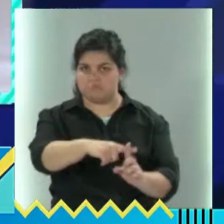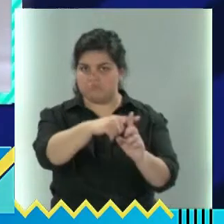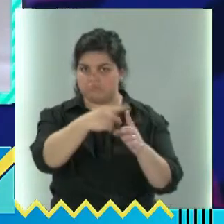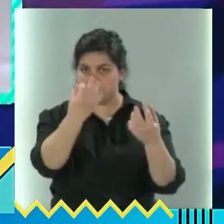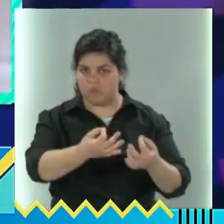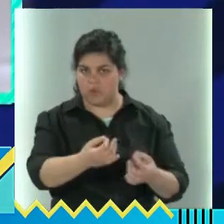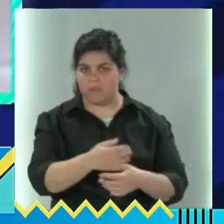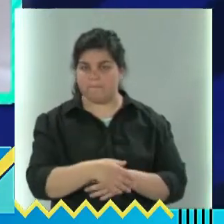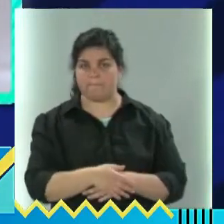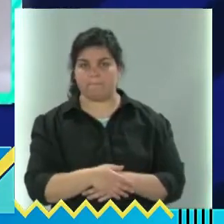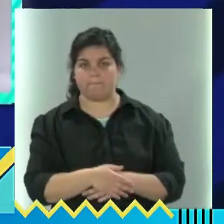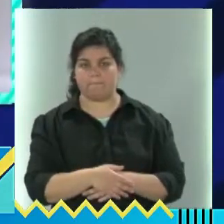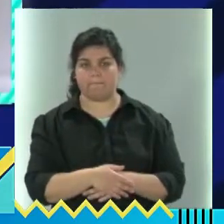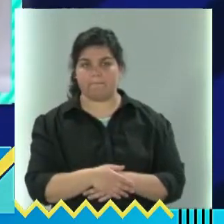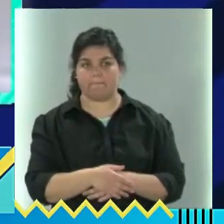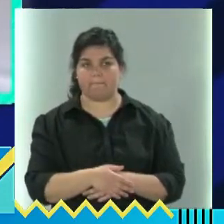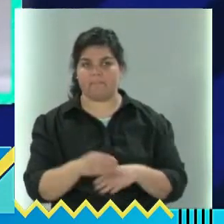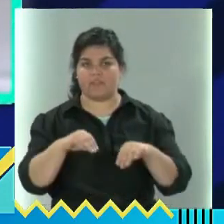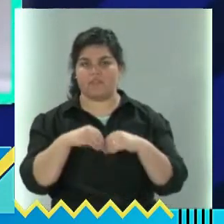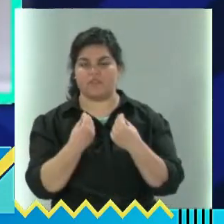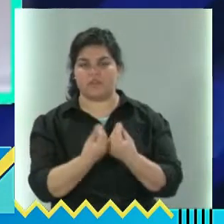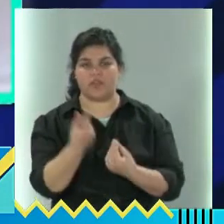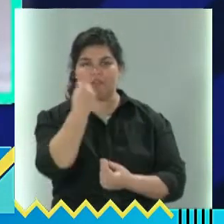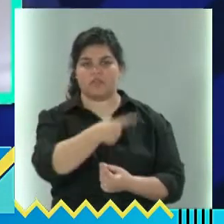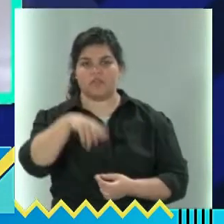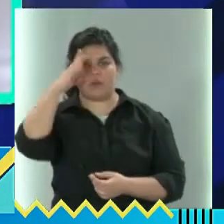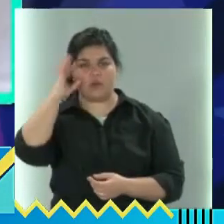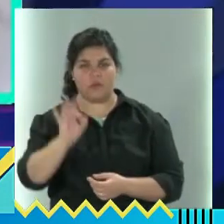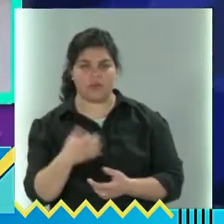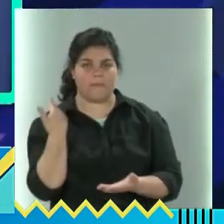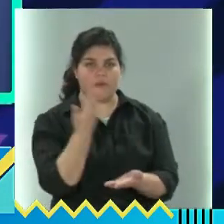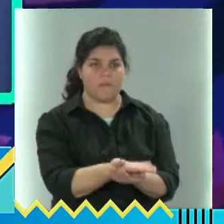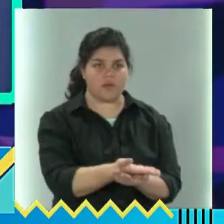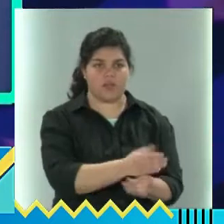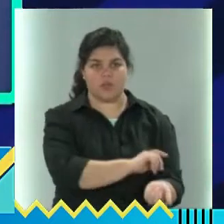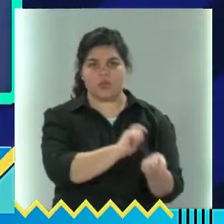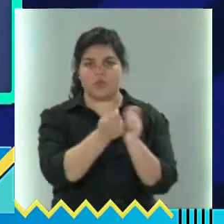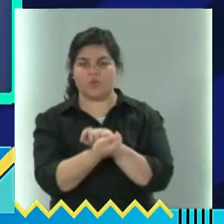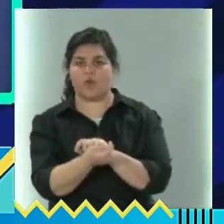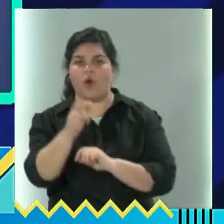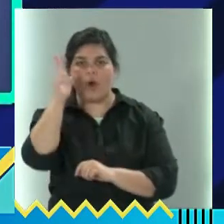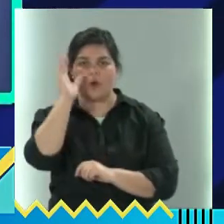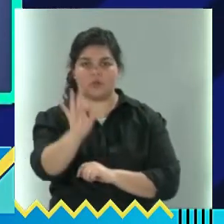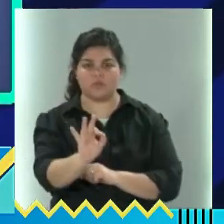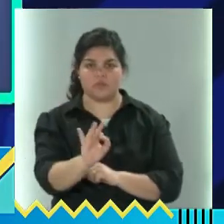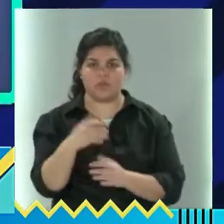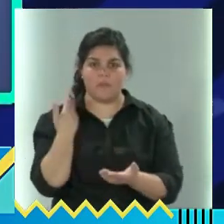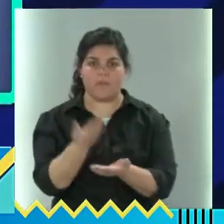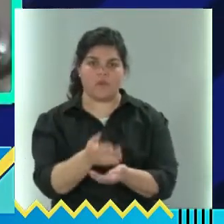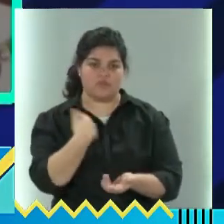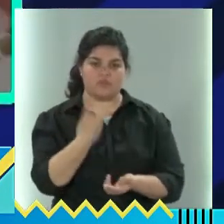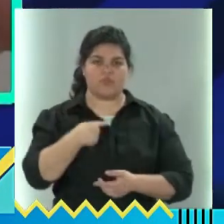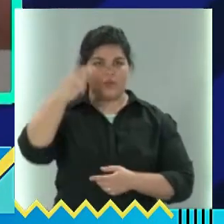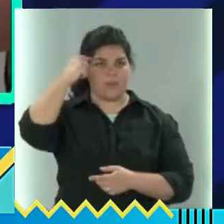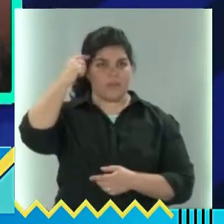ver, sobre 190 propuestas que se hayan aportado 80, significa que hay varias que nosotros hemos considerado